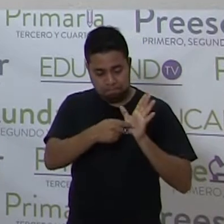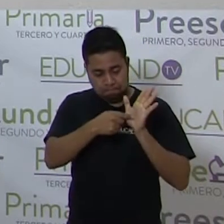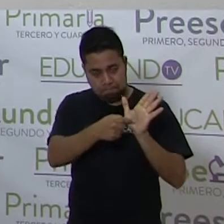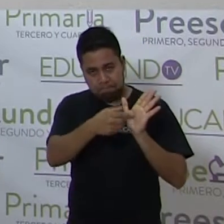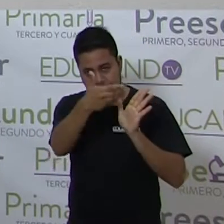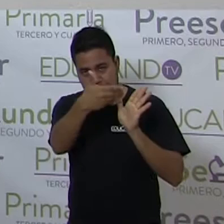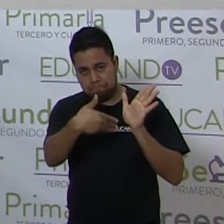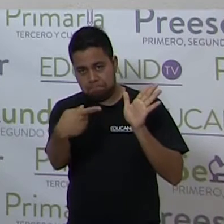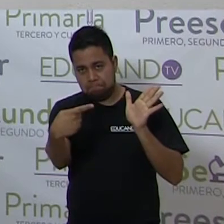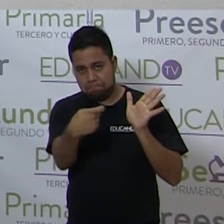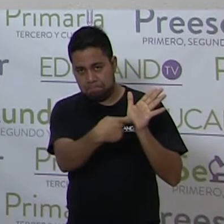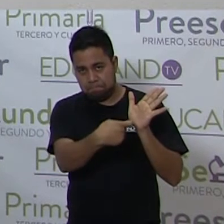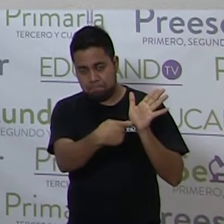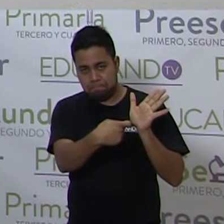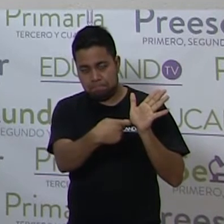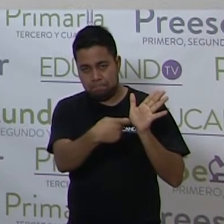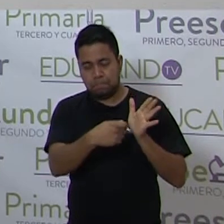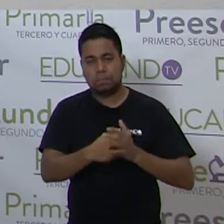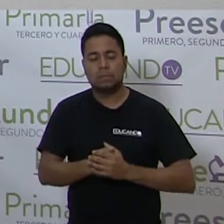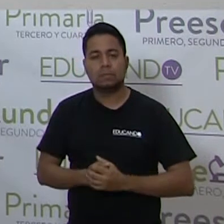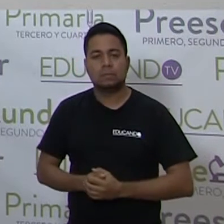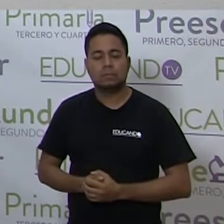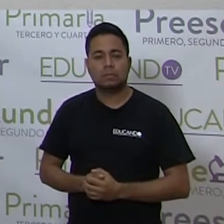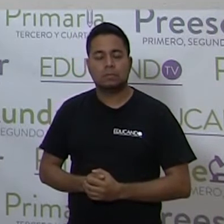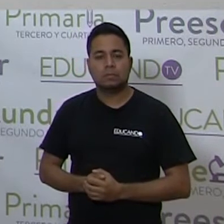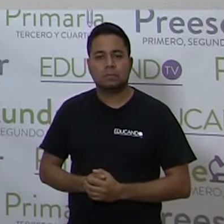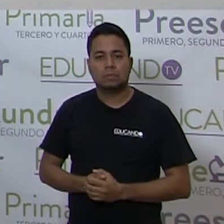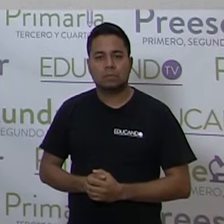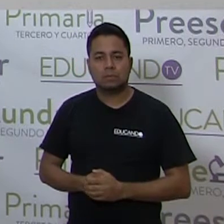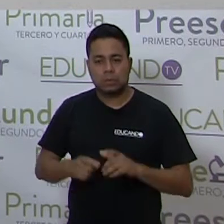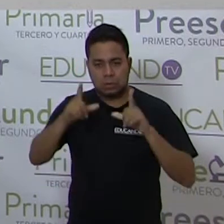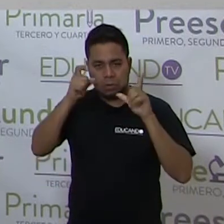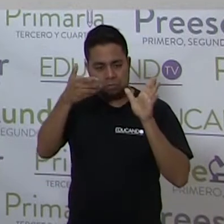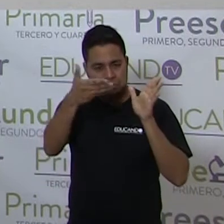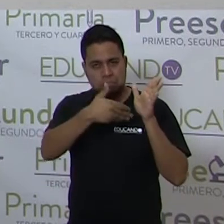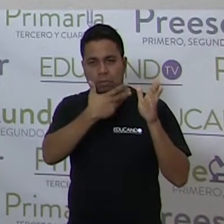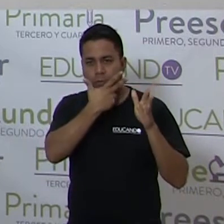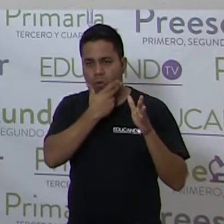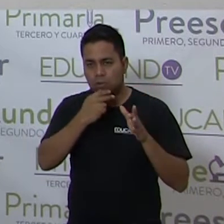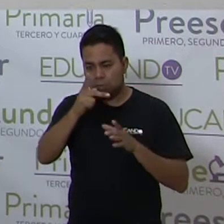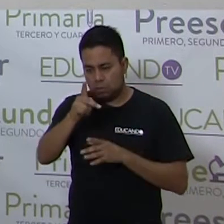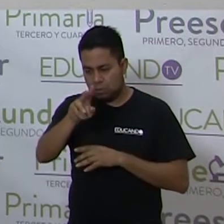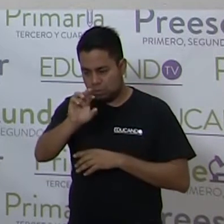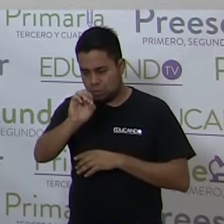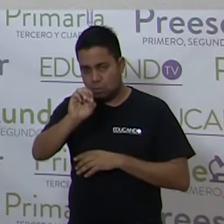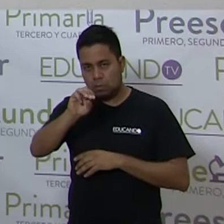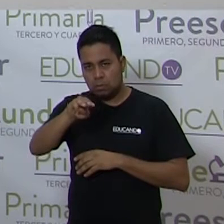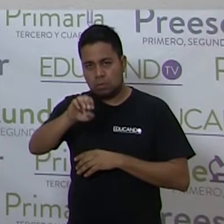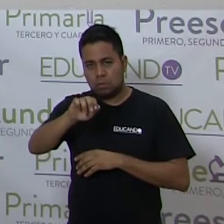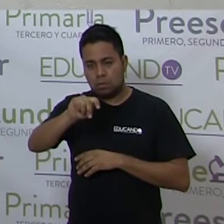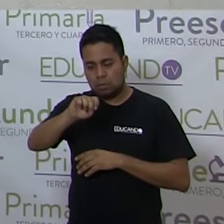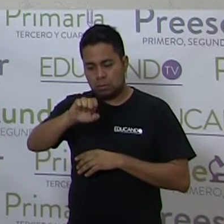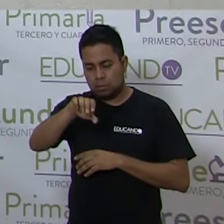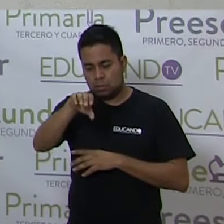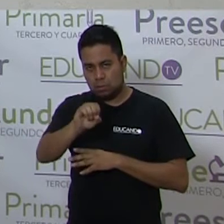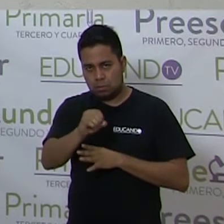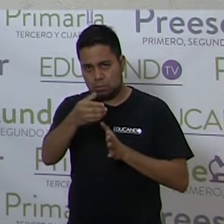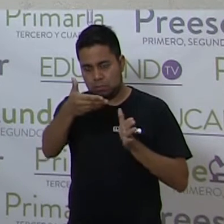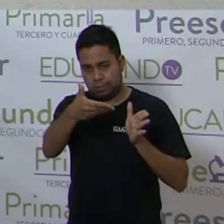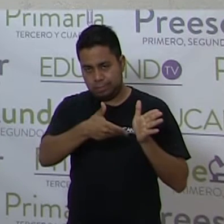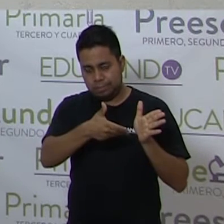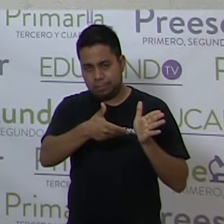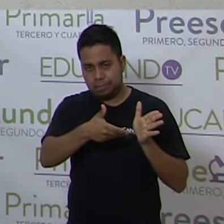Es la imagen de Prometeo. Es una obra